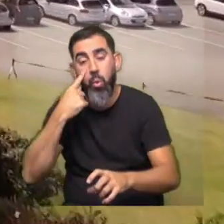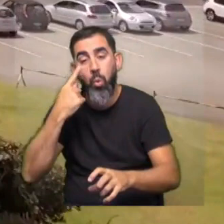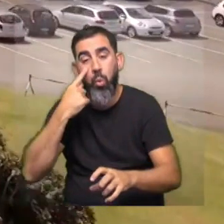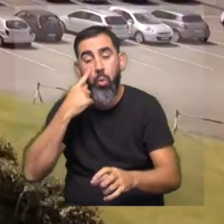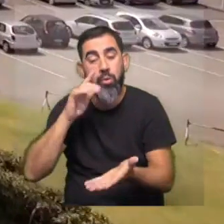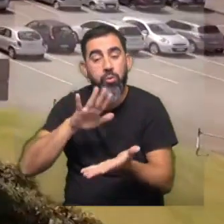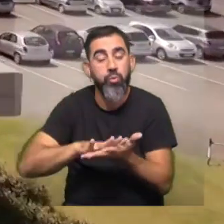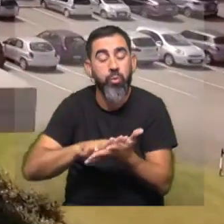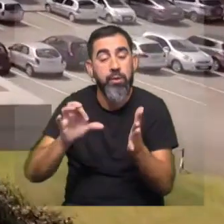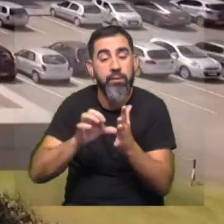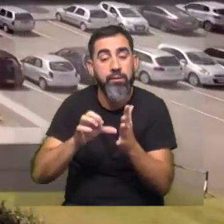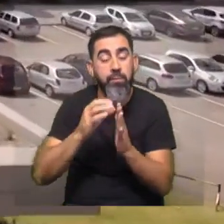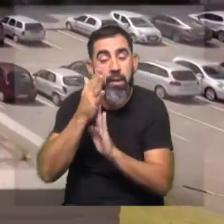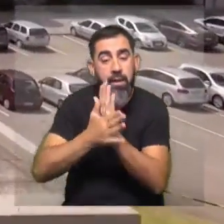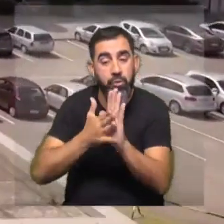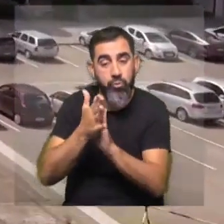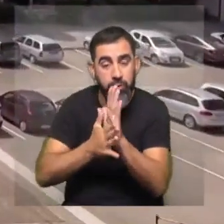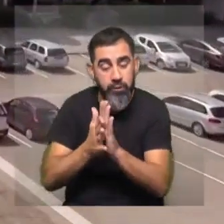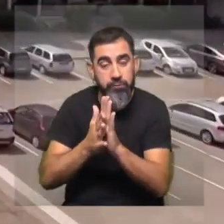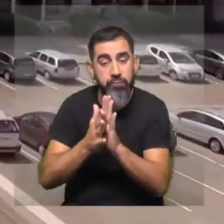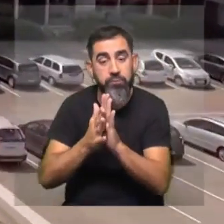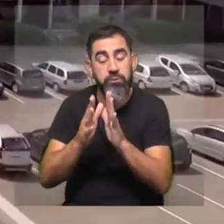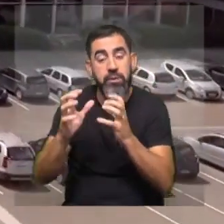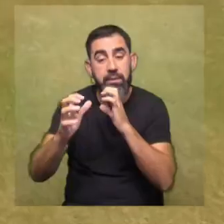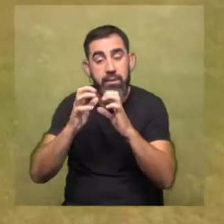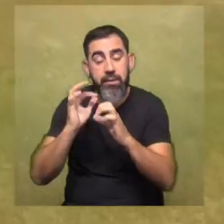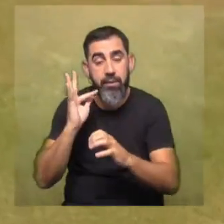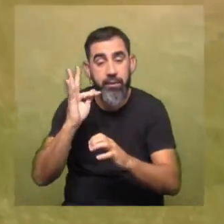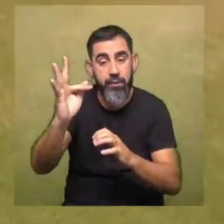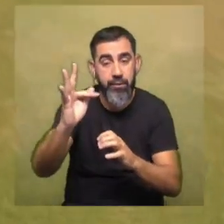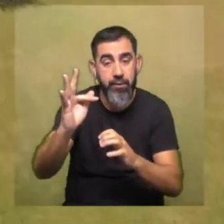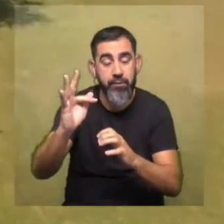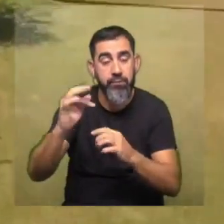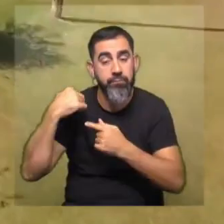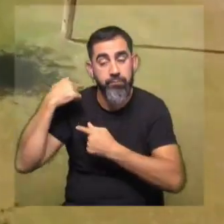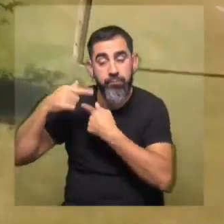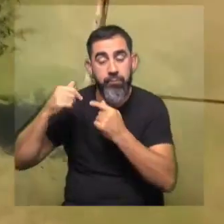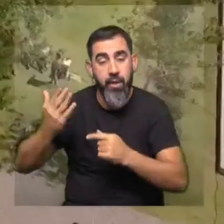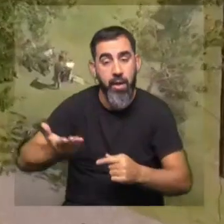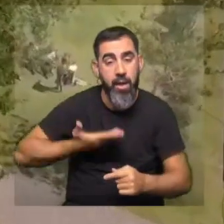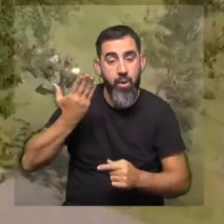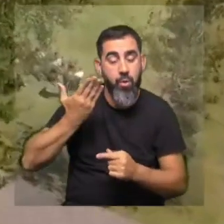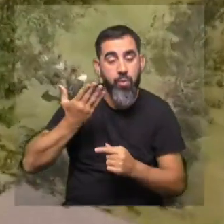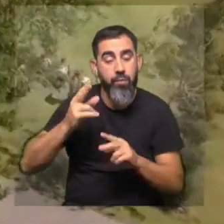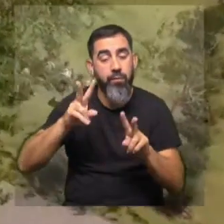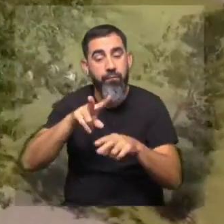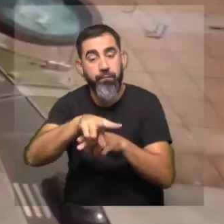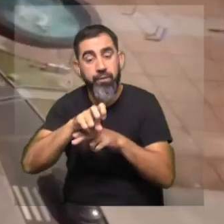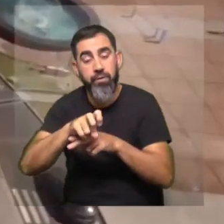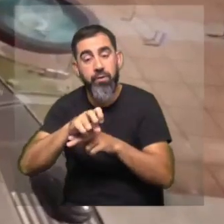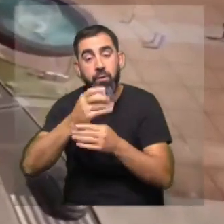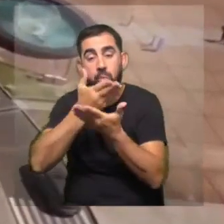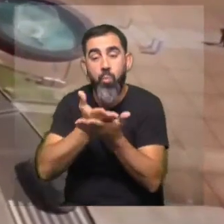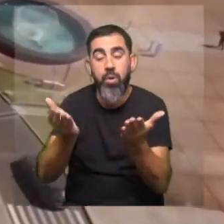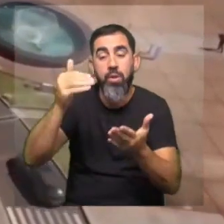los ecosistemas nacionales más típicos, las energías del futuro, los clásicos superhéroes de la física y la muestra Modo